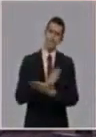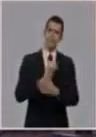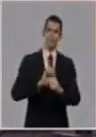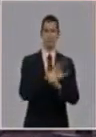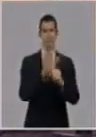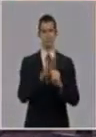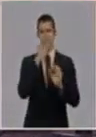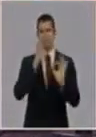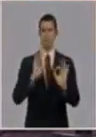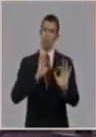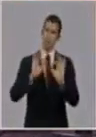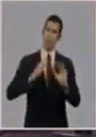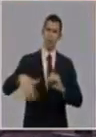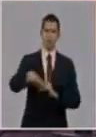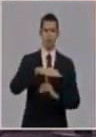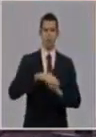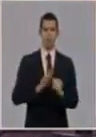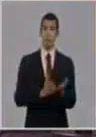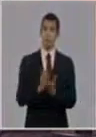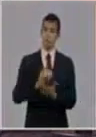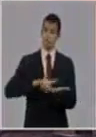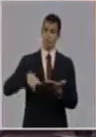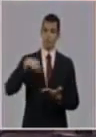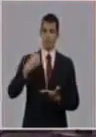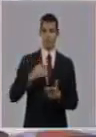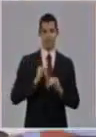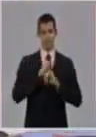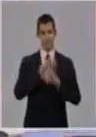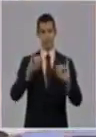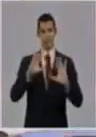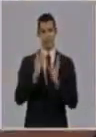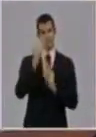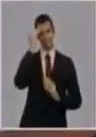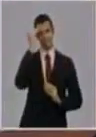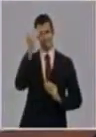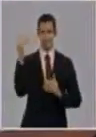de nuestro pueblo. De eso seguiremos informando la próxima semana. Gracias a ustedes por habernos acompañado en este programa.